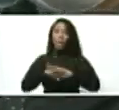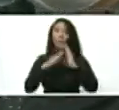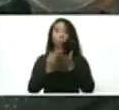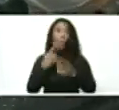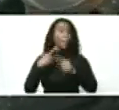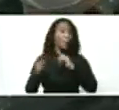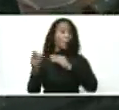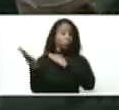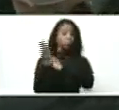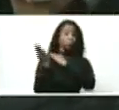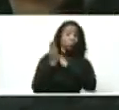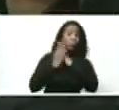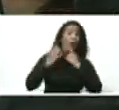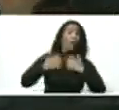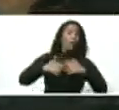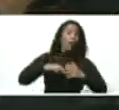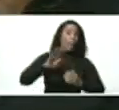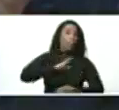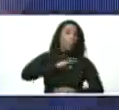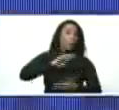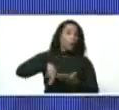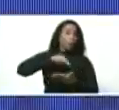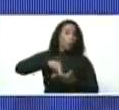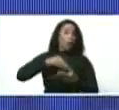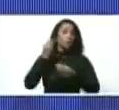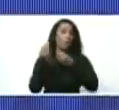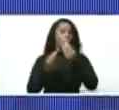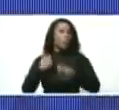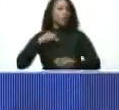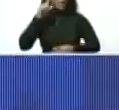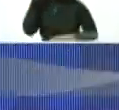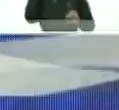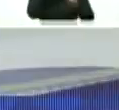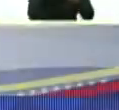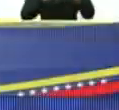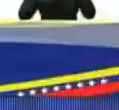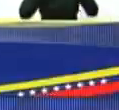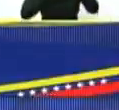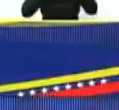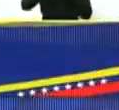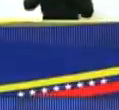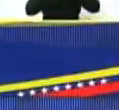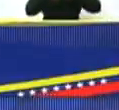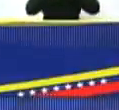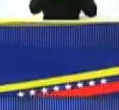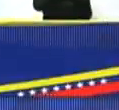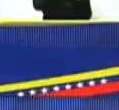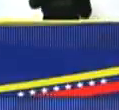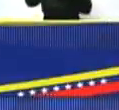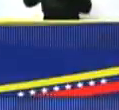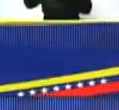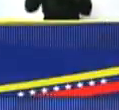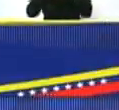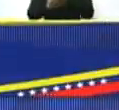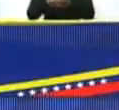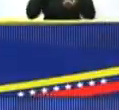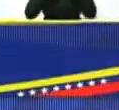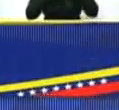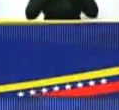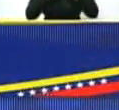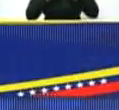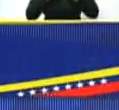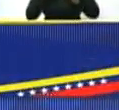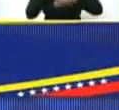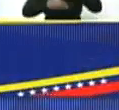su industria nacional. También cómo podemos tener como objetivo estratégico la sustitución de importaciones, y muchas veces